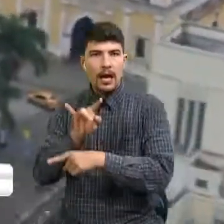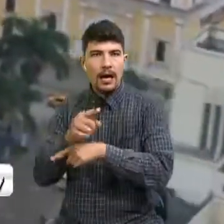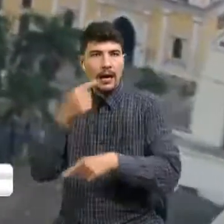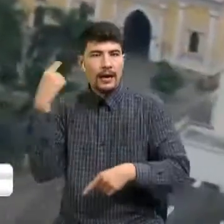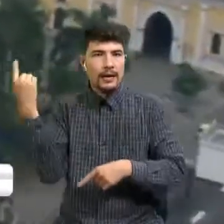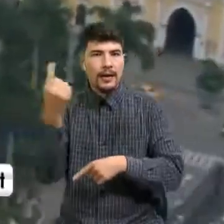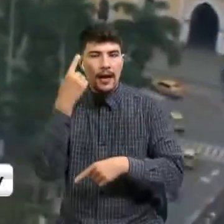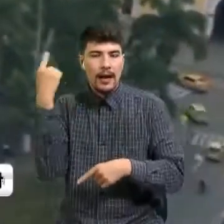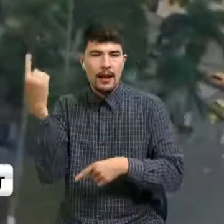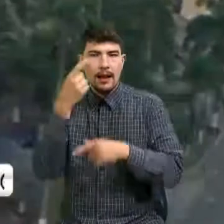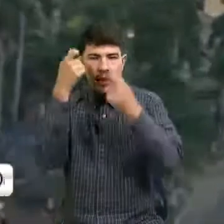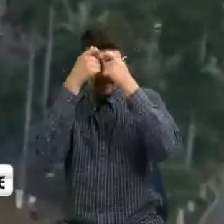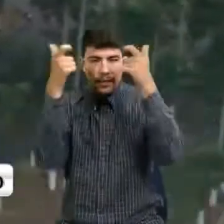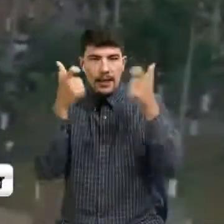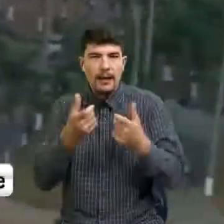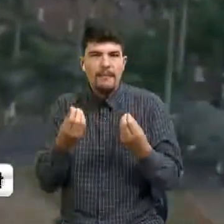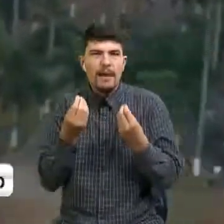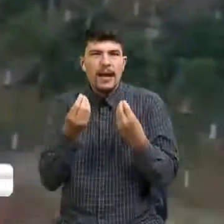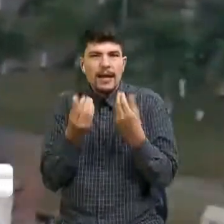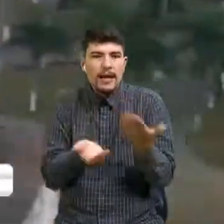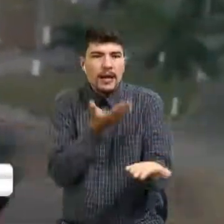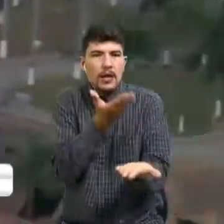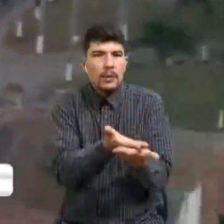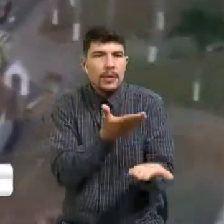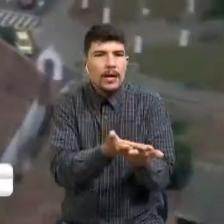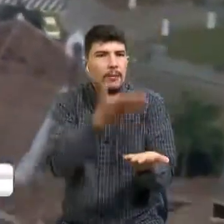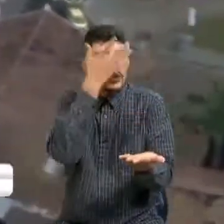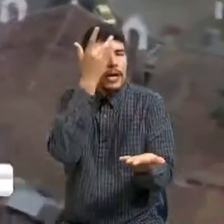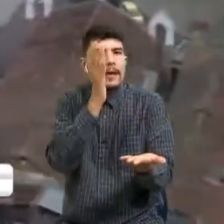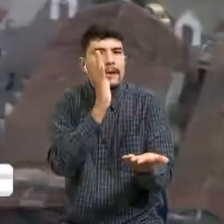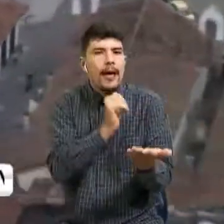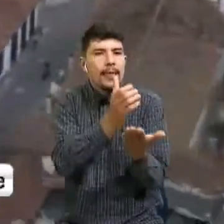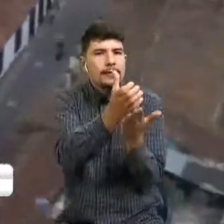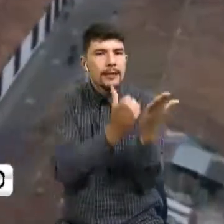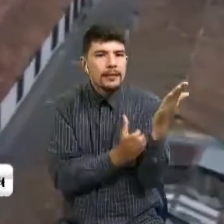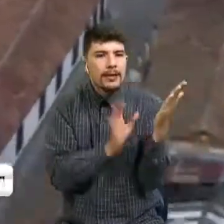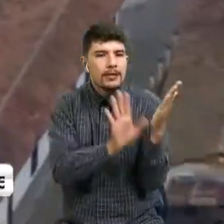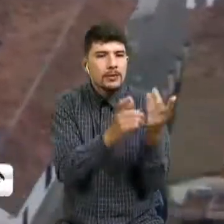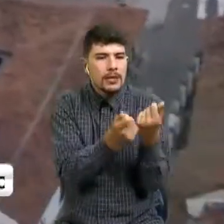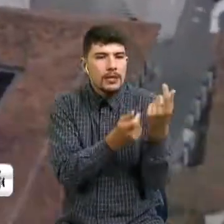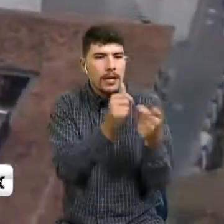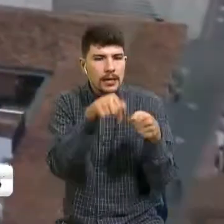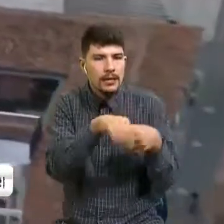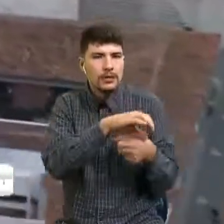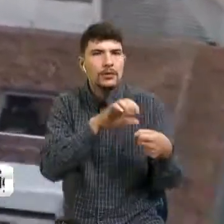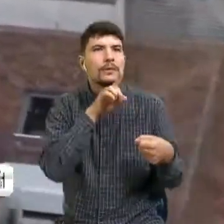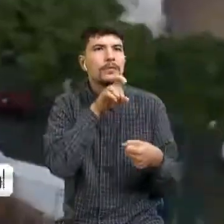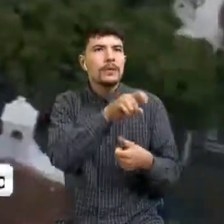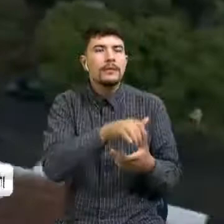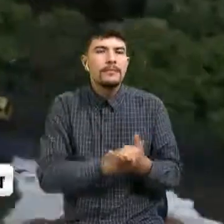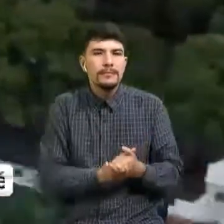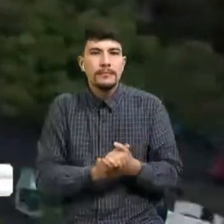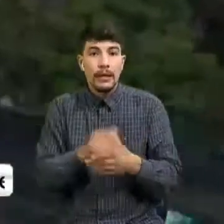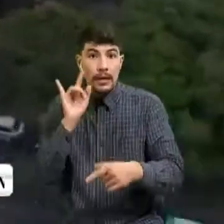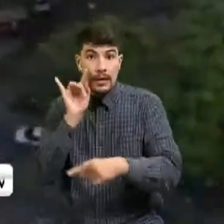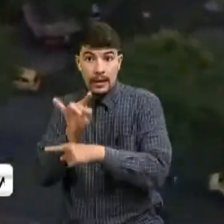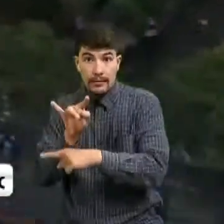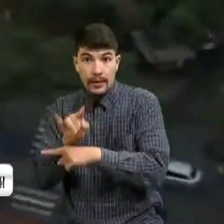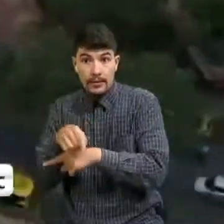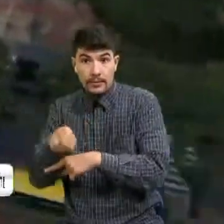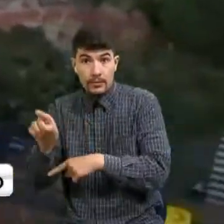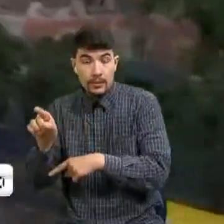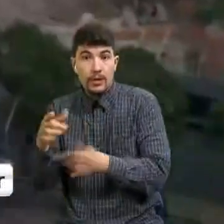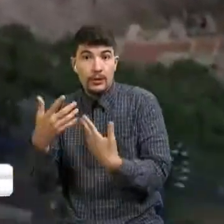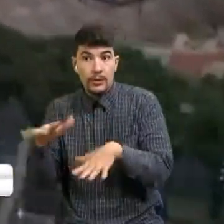de la república para argumentar porque no certifica las finanzas de bucaramanga según el ente de control la